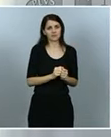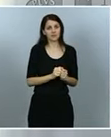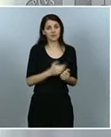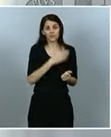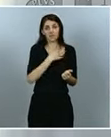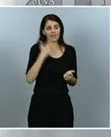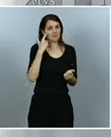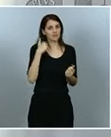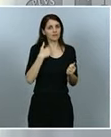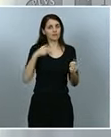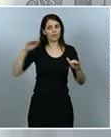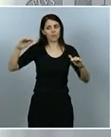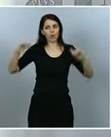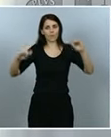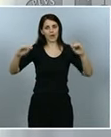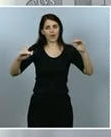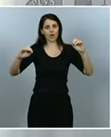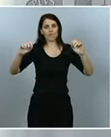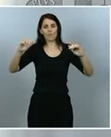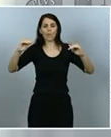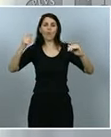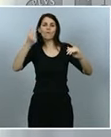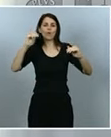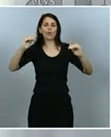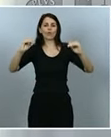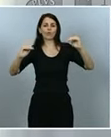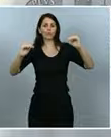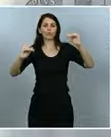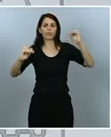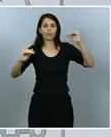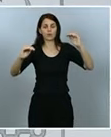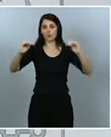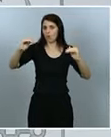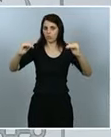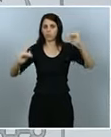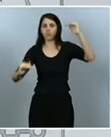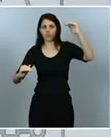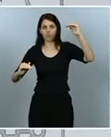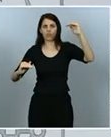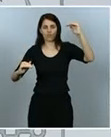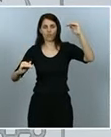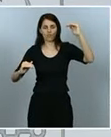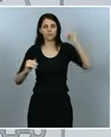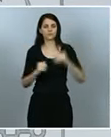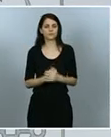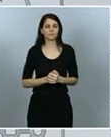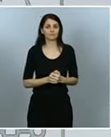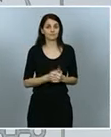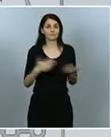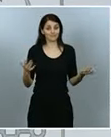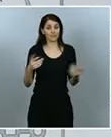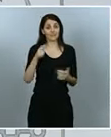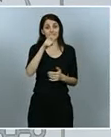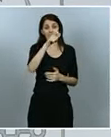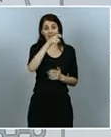veces menos o 10 veces menos, sino que es únicamente de 4 o 5 veces menos, lo que implica que la letalidad en